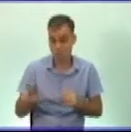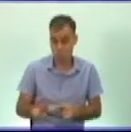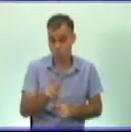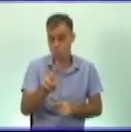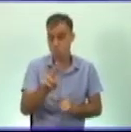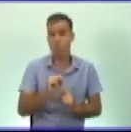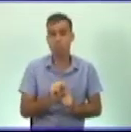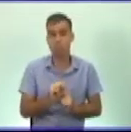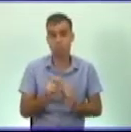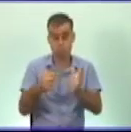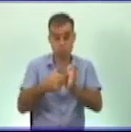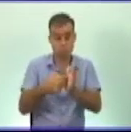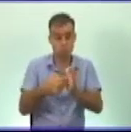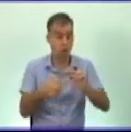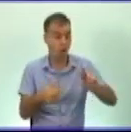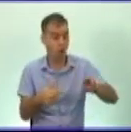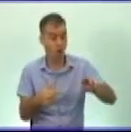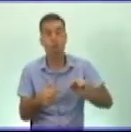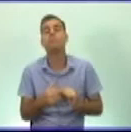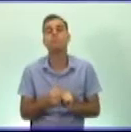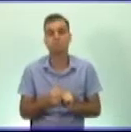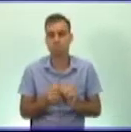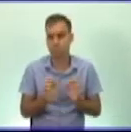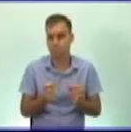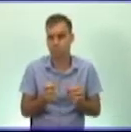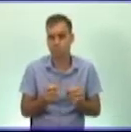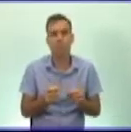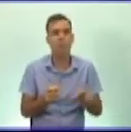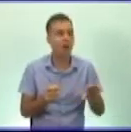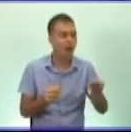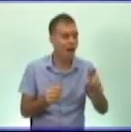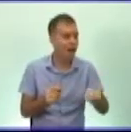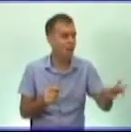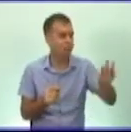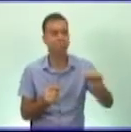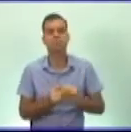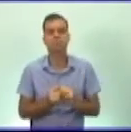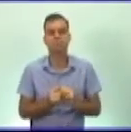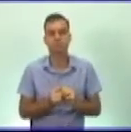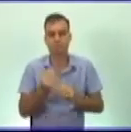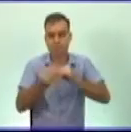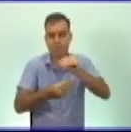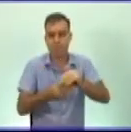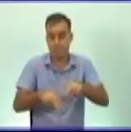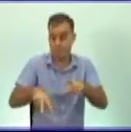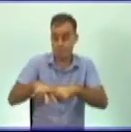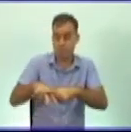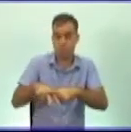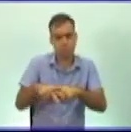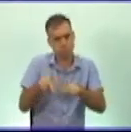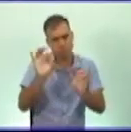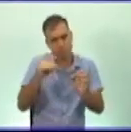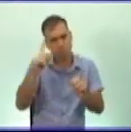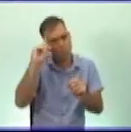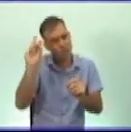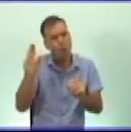por el radio, nos va a dar el radio al cubo. Y sustituimos el valor de pi, que es aproximado, recuerden.